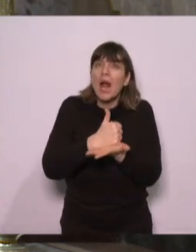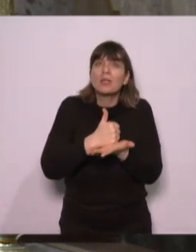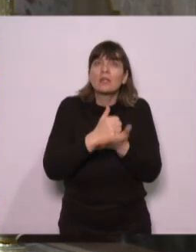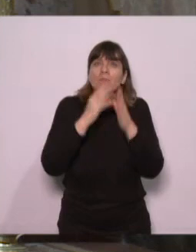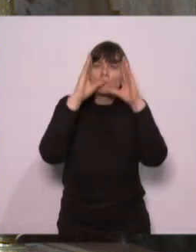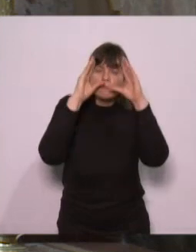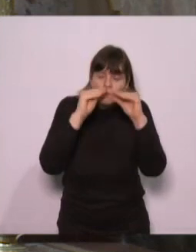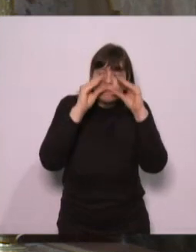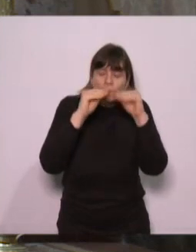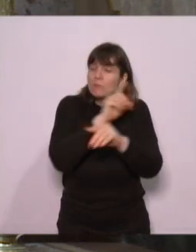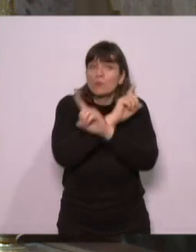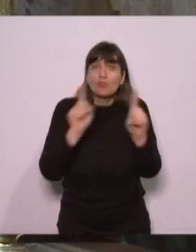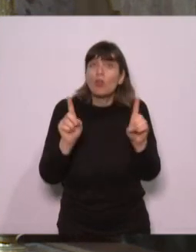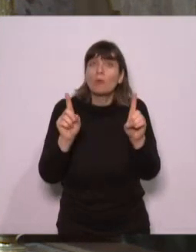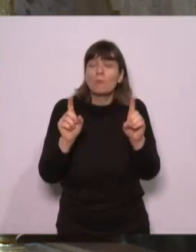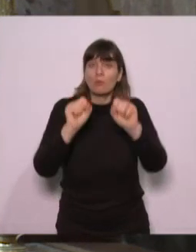adormecerse.